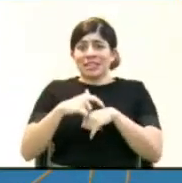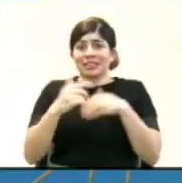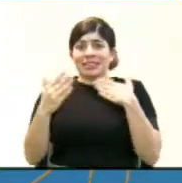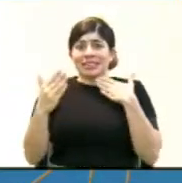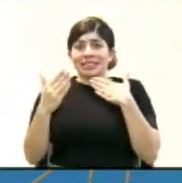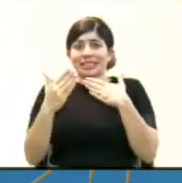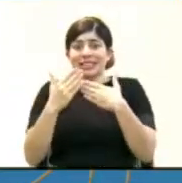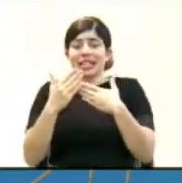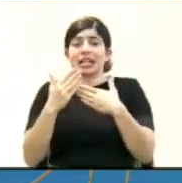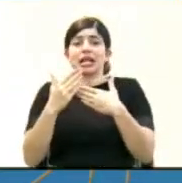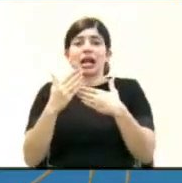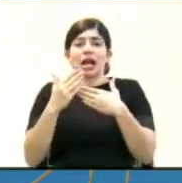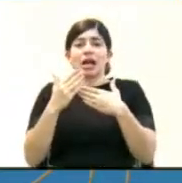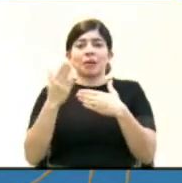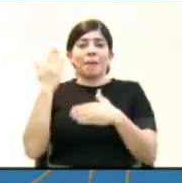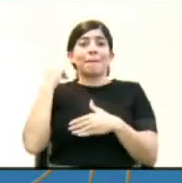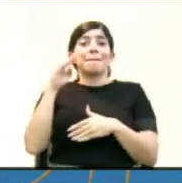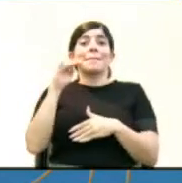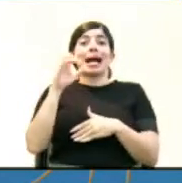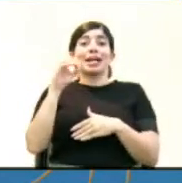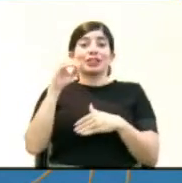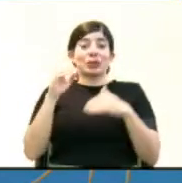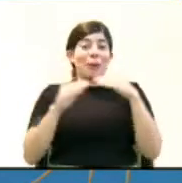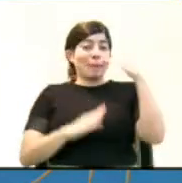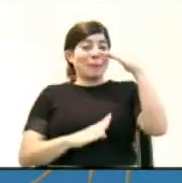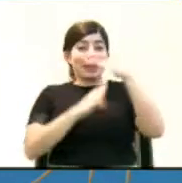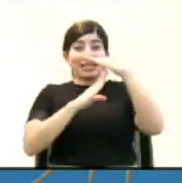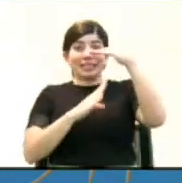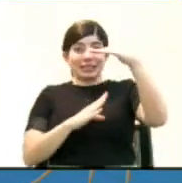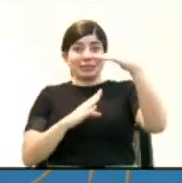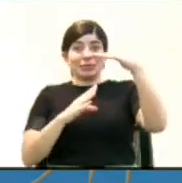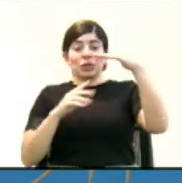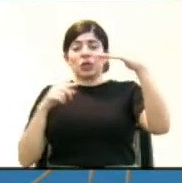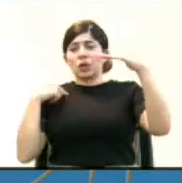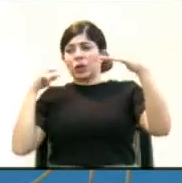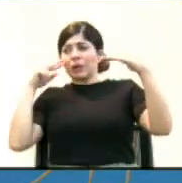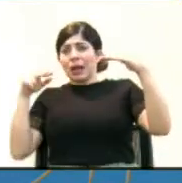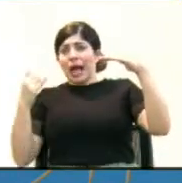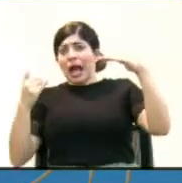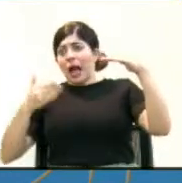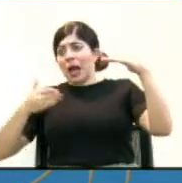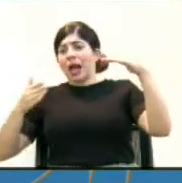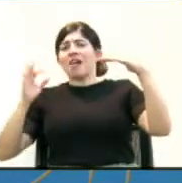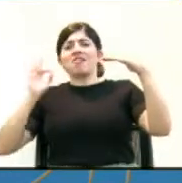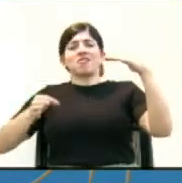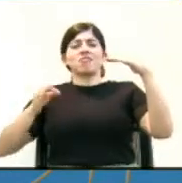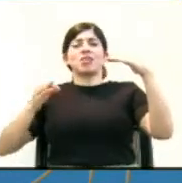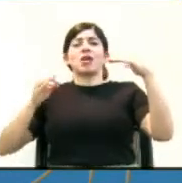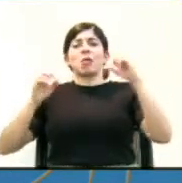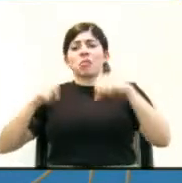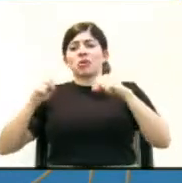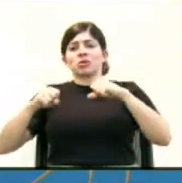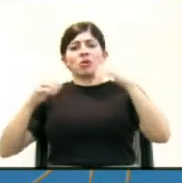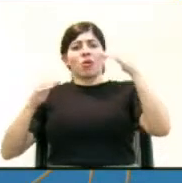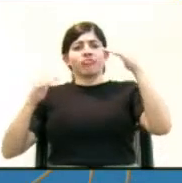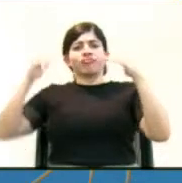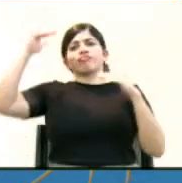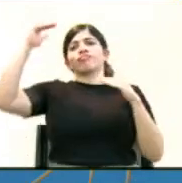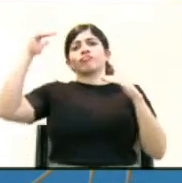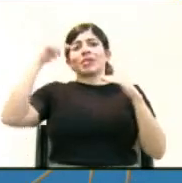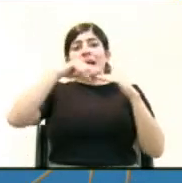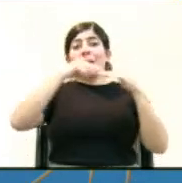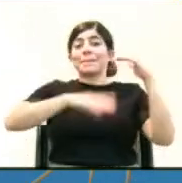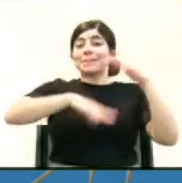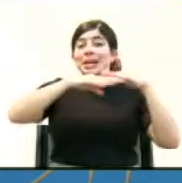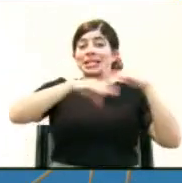al pico que tuvimos en mayo y con miras, según las proyecciones, a superar ese